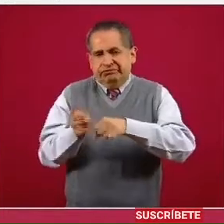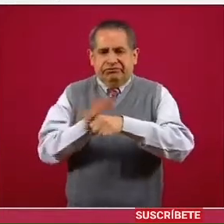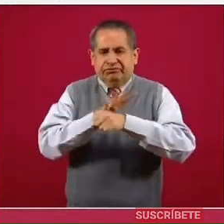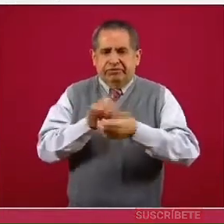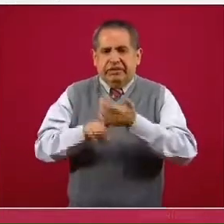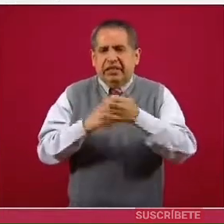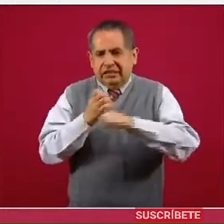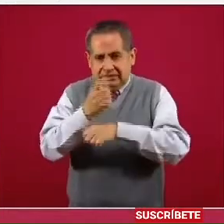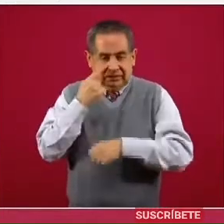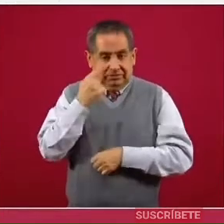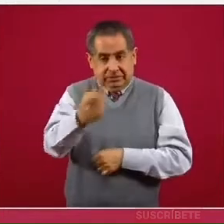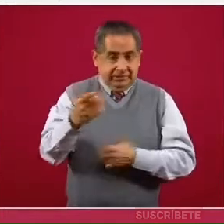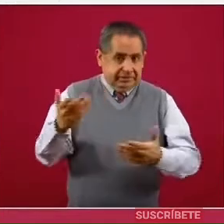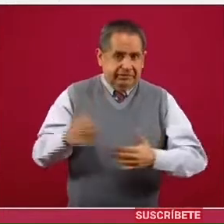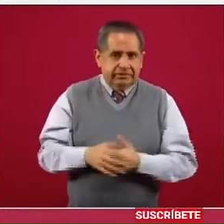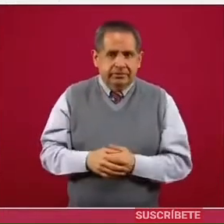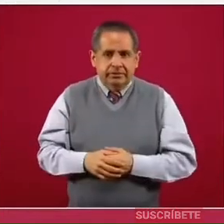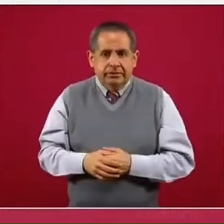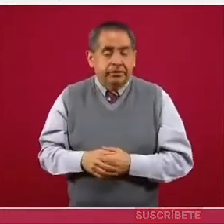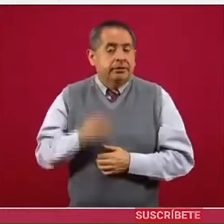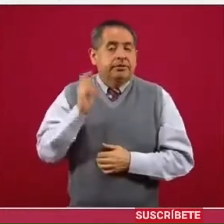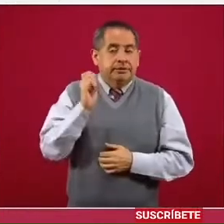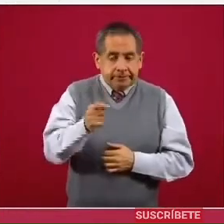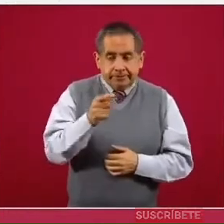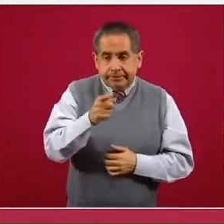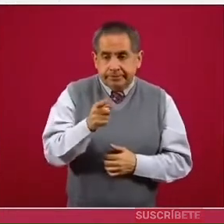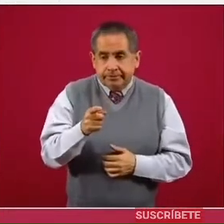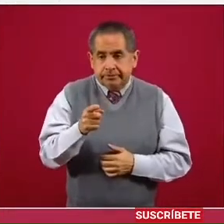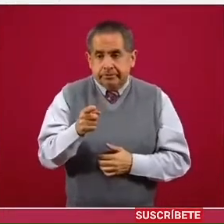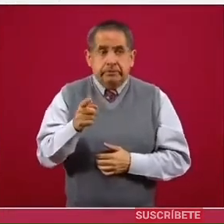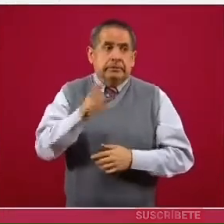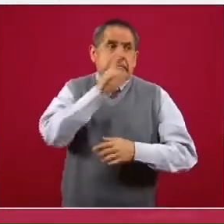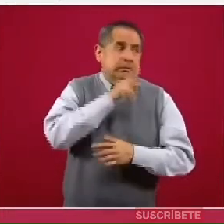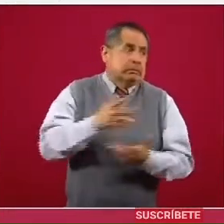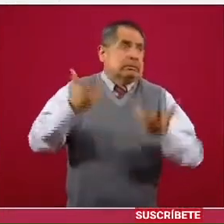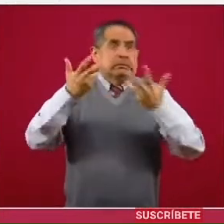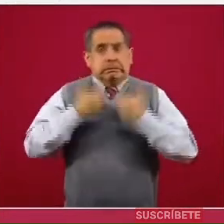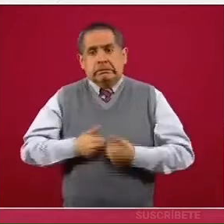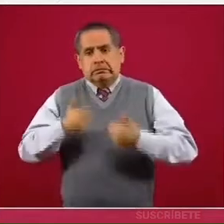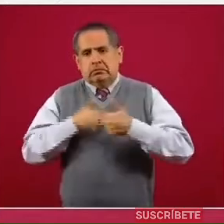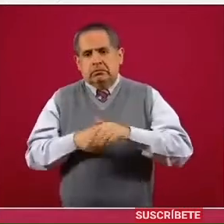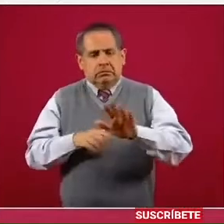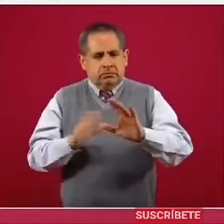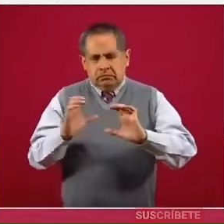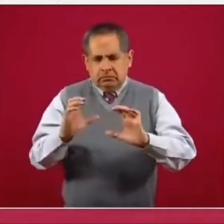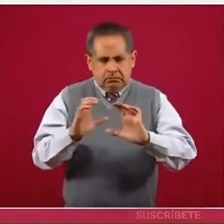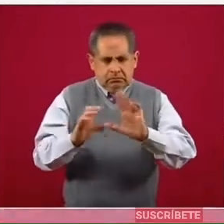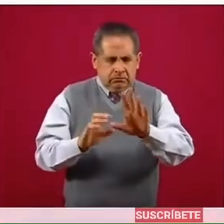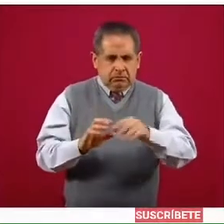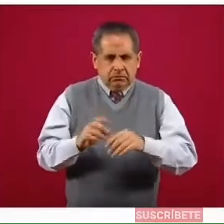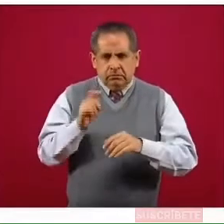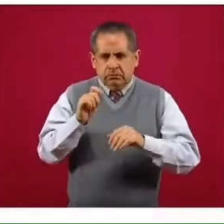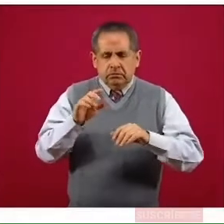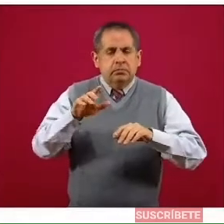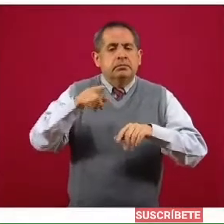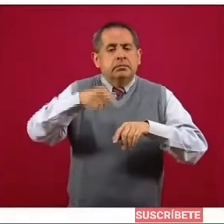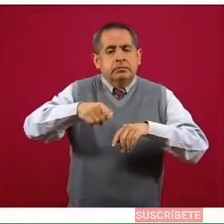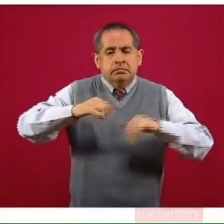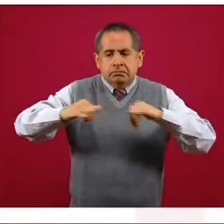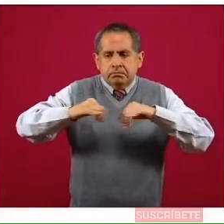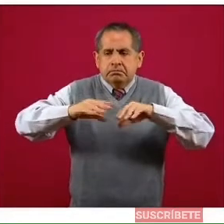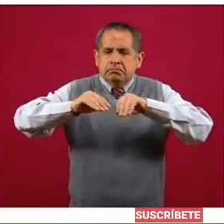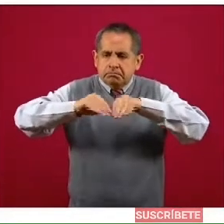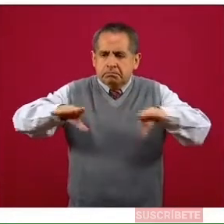su entidad federativa. Eso no debe llevarle a espantarse. Cuidado con eso. Estos mapas son